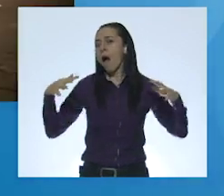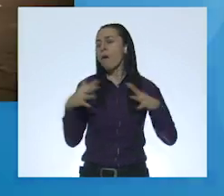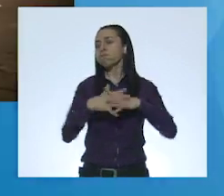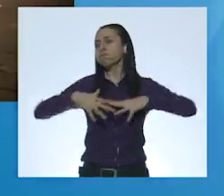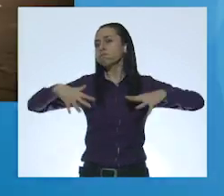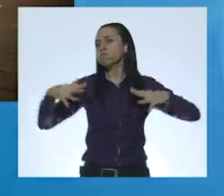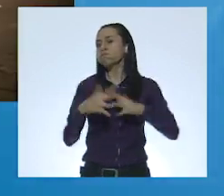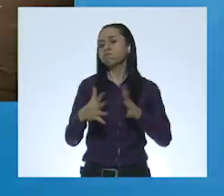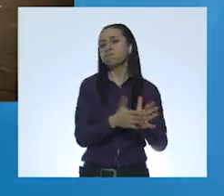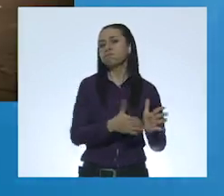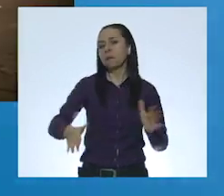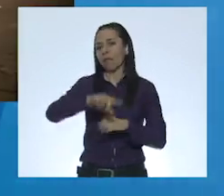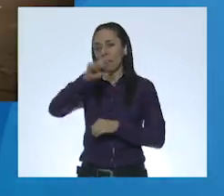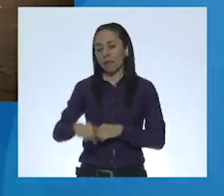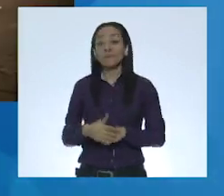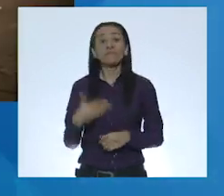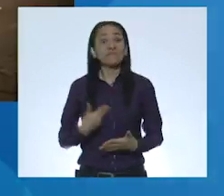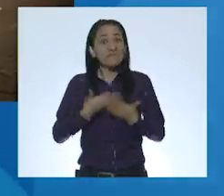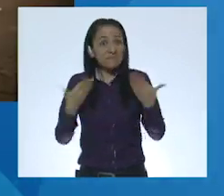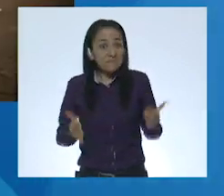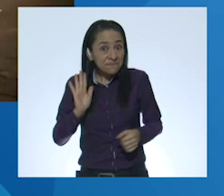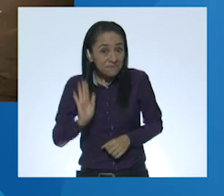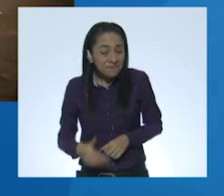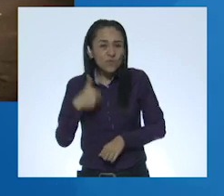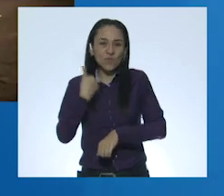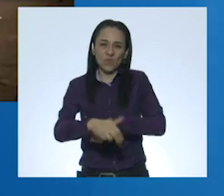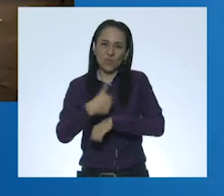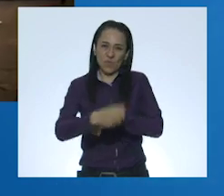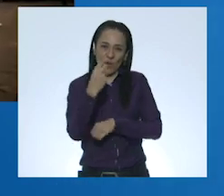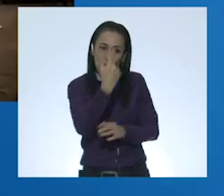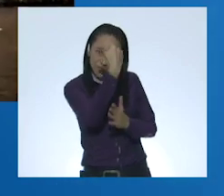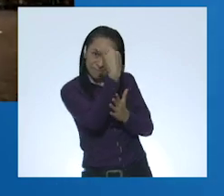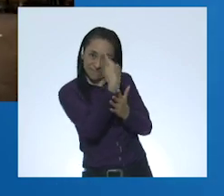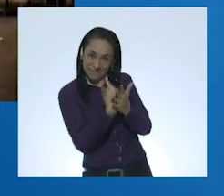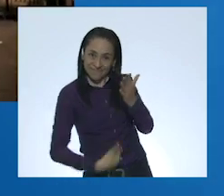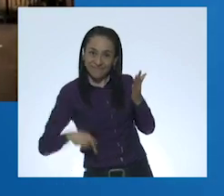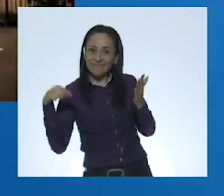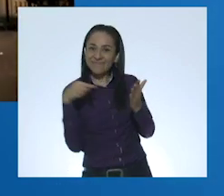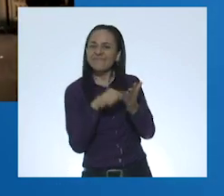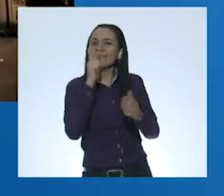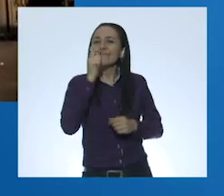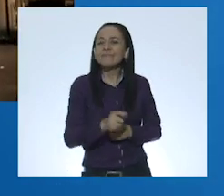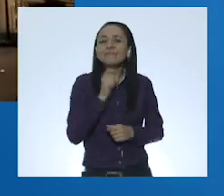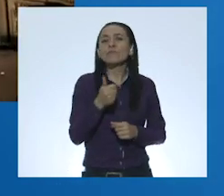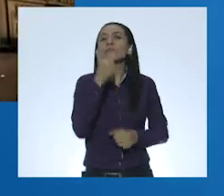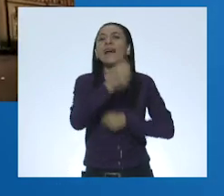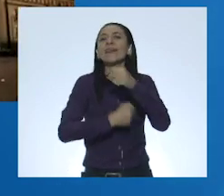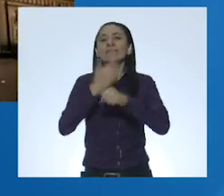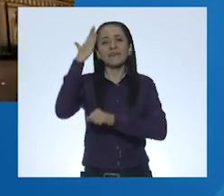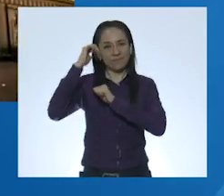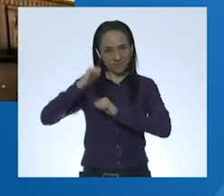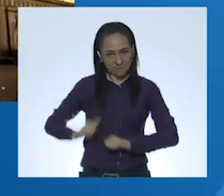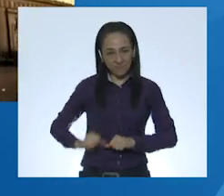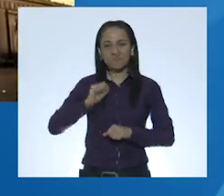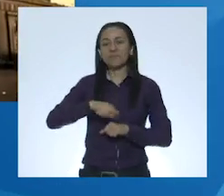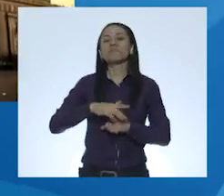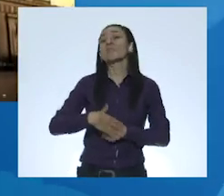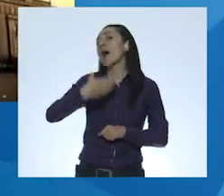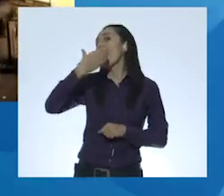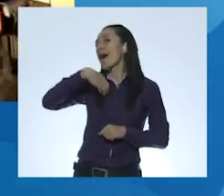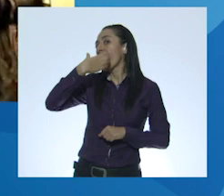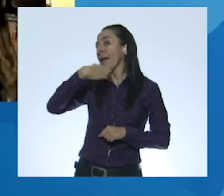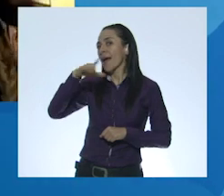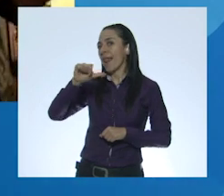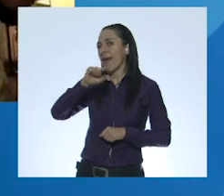Ha llegado el momento de conocer la posición número 2 de nuestro listado. Ocurrió durante el sexenio de Lázaro Cárdenas y para muchos